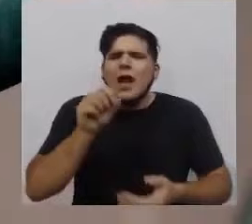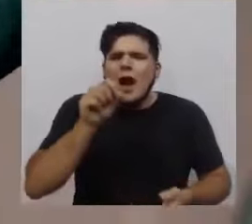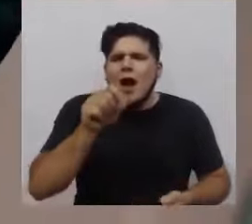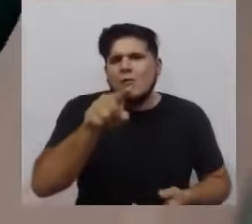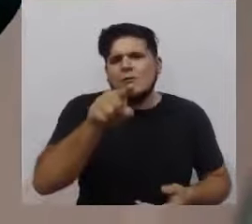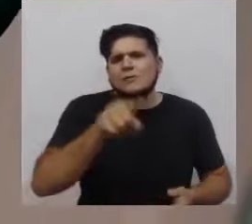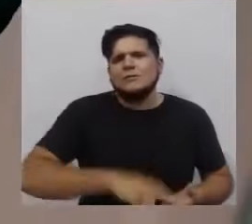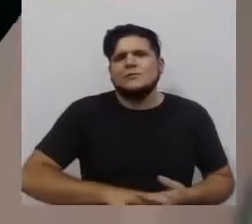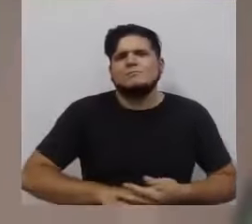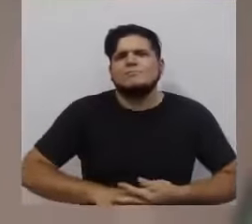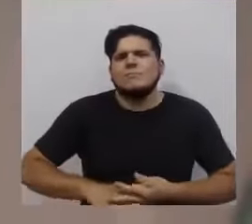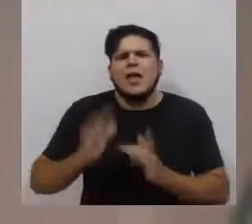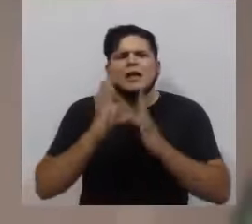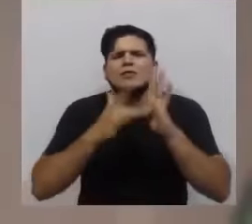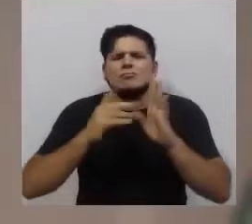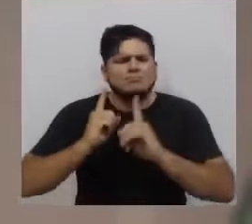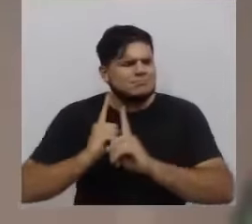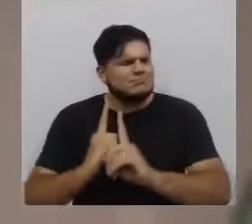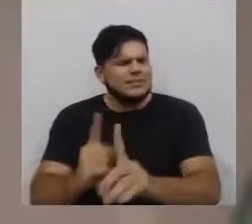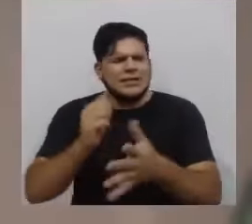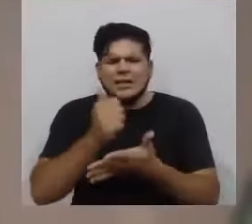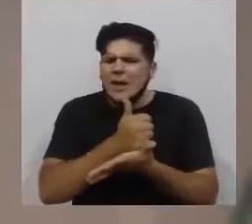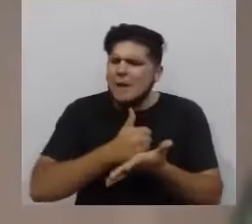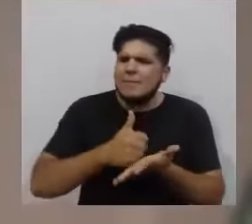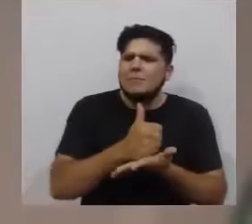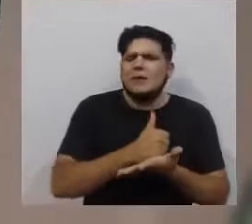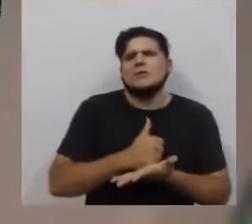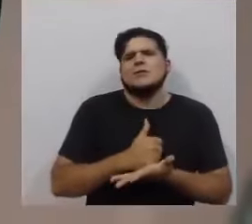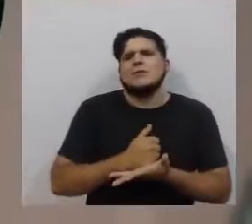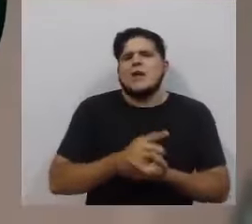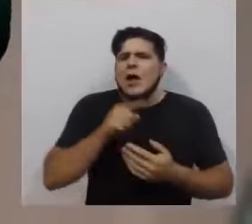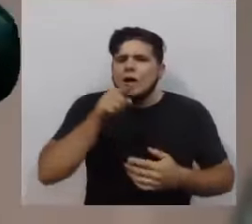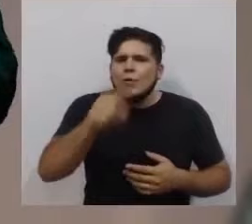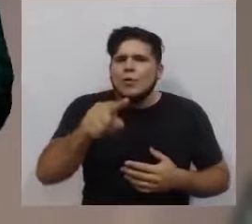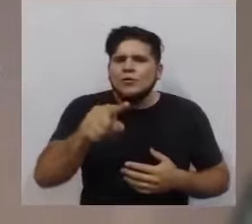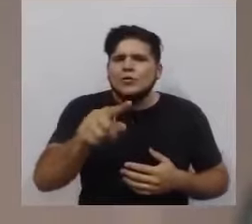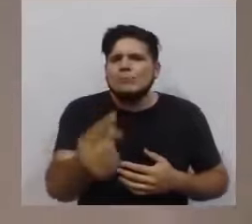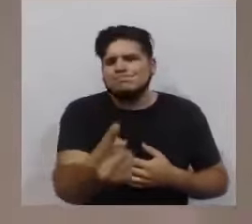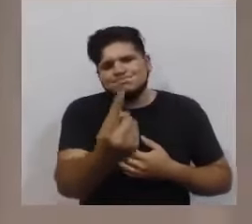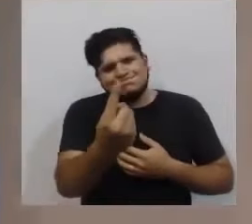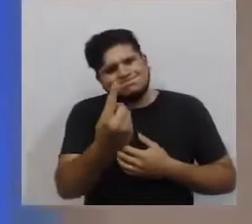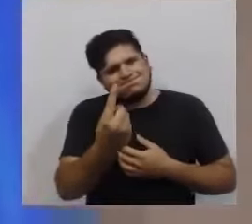presente y hay un futuro que el te quiere dar pero tú tienes que decidir